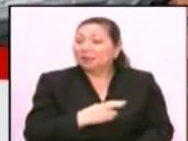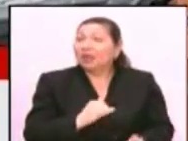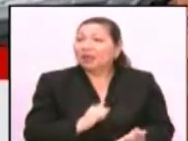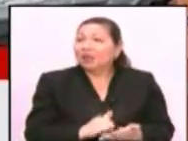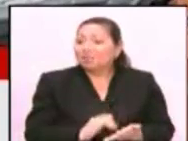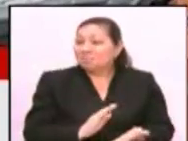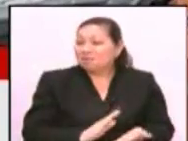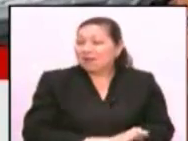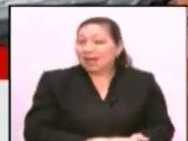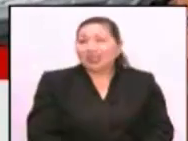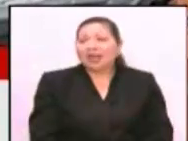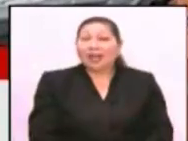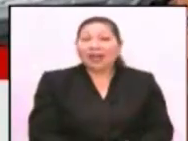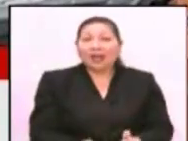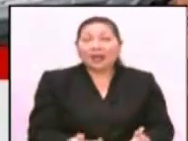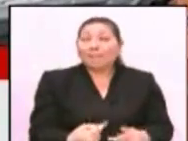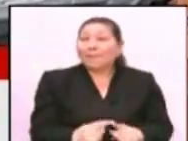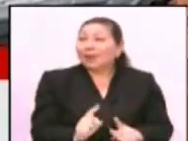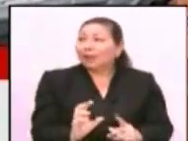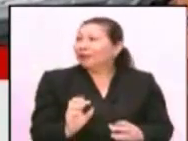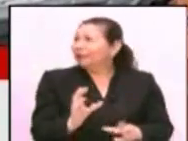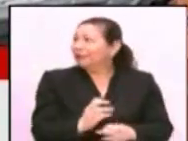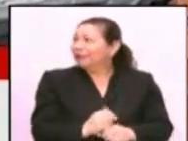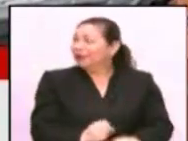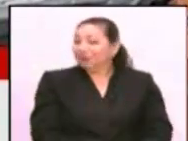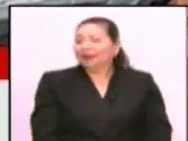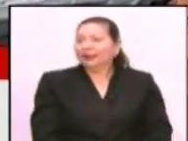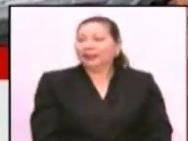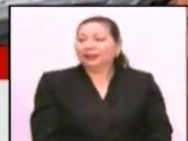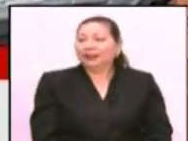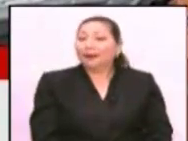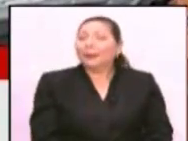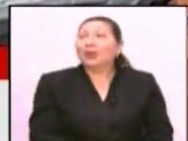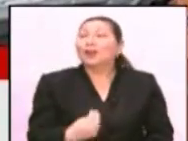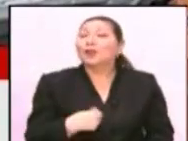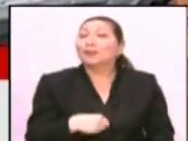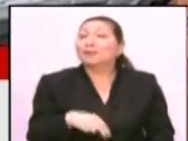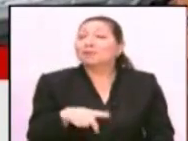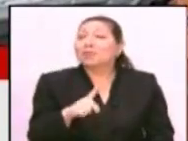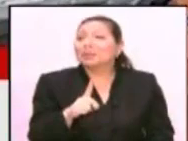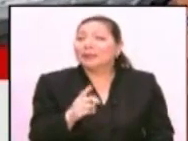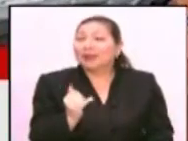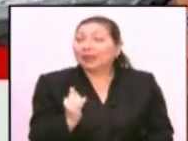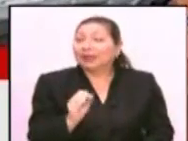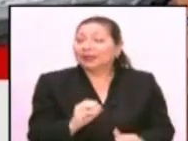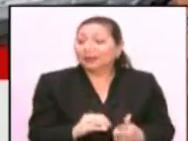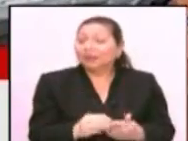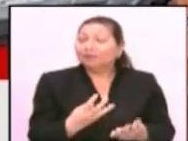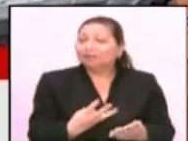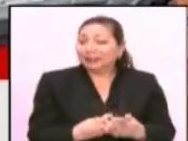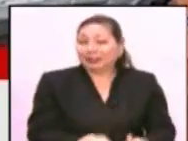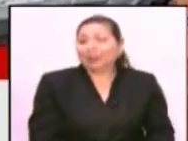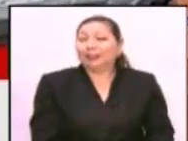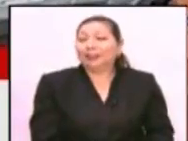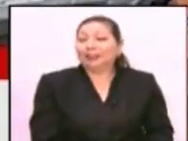haya cometido un ilícito anteriormente, pero el sistema nunca lo captó. Pero para nosotros por primera vez ha pisado un penal.